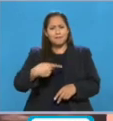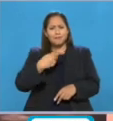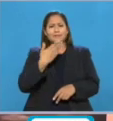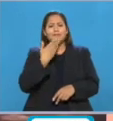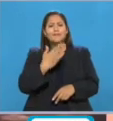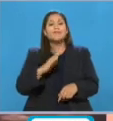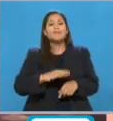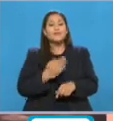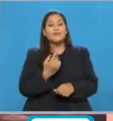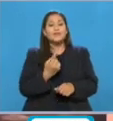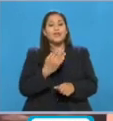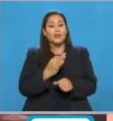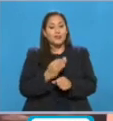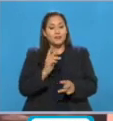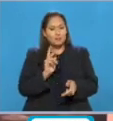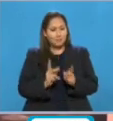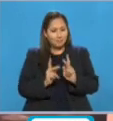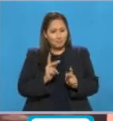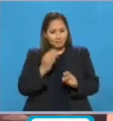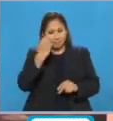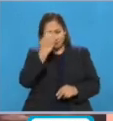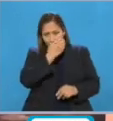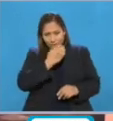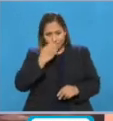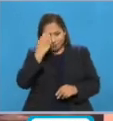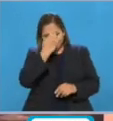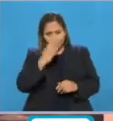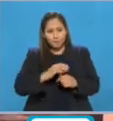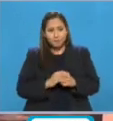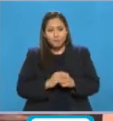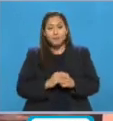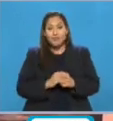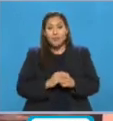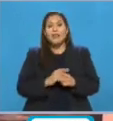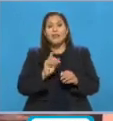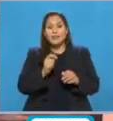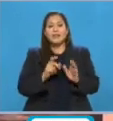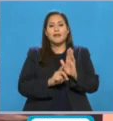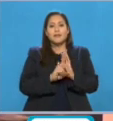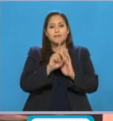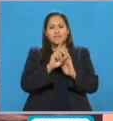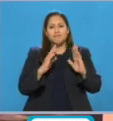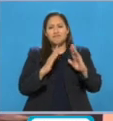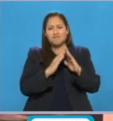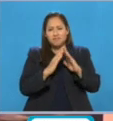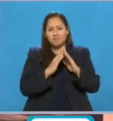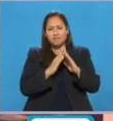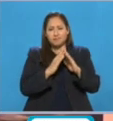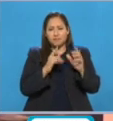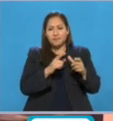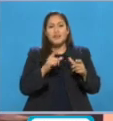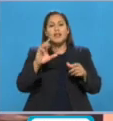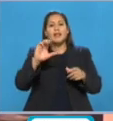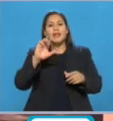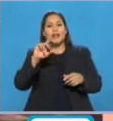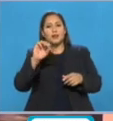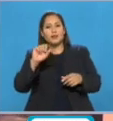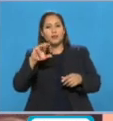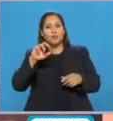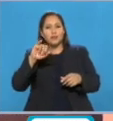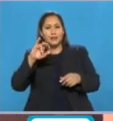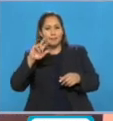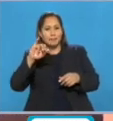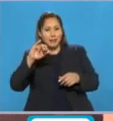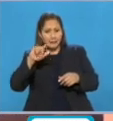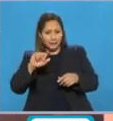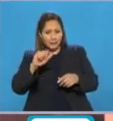tema, y justo ahora platicamos que estuvimos caminando en el centro histórico en la mañana, la idea del Sí. multifamiliar, hay una frase muy padre de Carlos Monsiváis, es que los multifamiliares